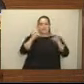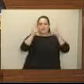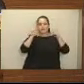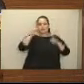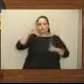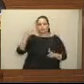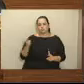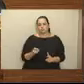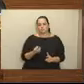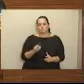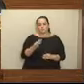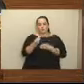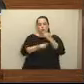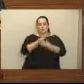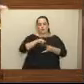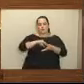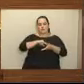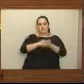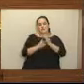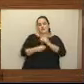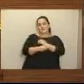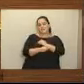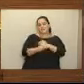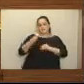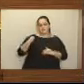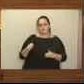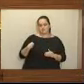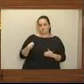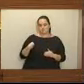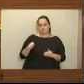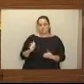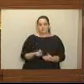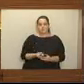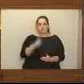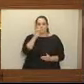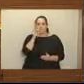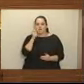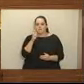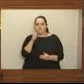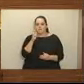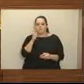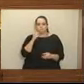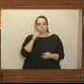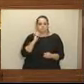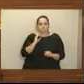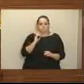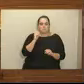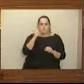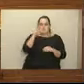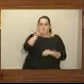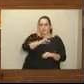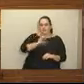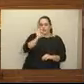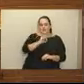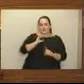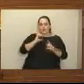han usado la misma estrategia que podíamos resumir en ni una mala palabra ni una buena acción. Parapetados